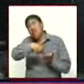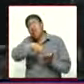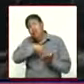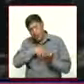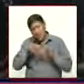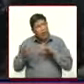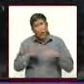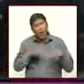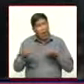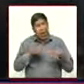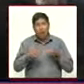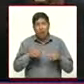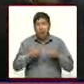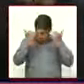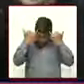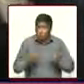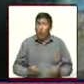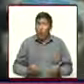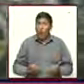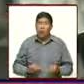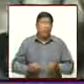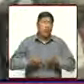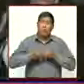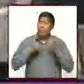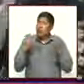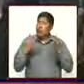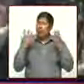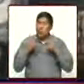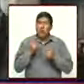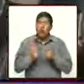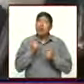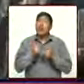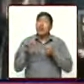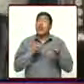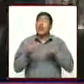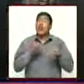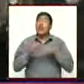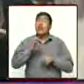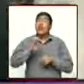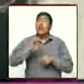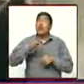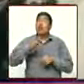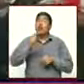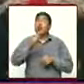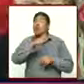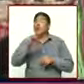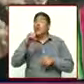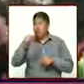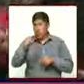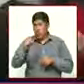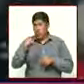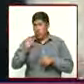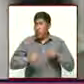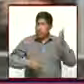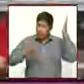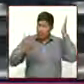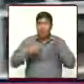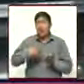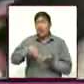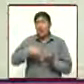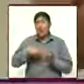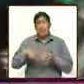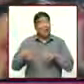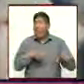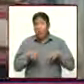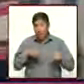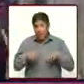Se vive la jornada del día de hoy, rumbo a lo que significa justamente ese Chutillos 2024. Y la alegría no puede faltar